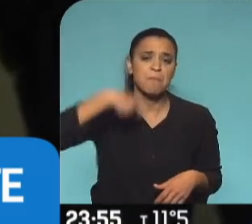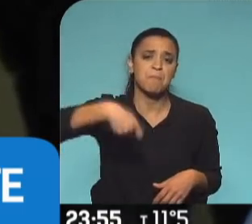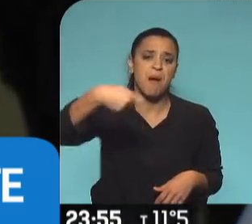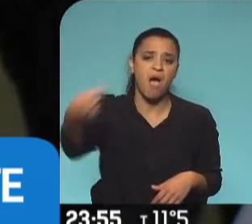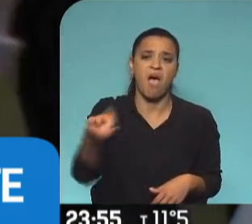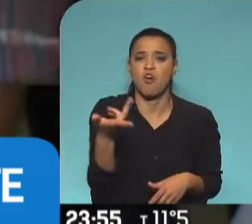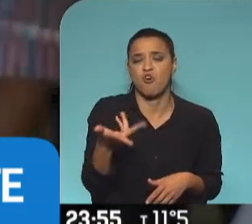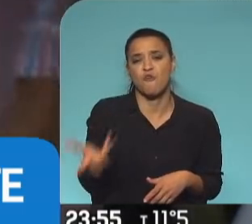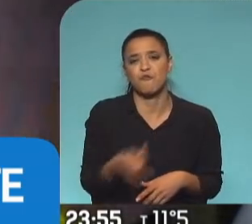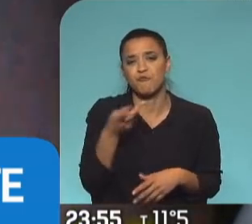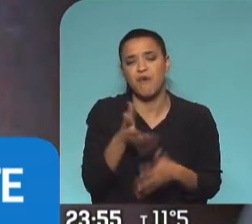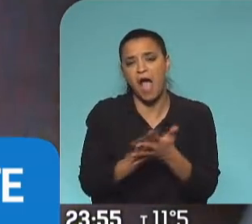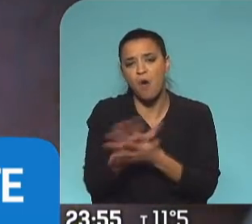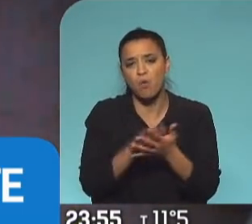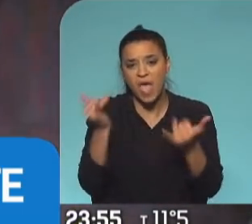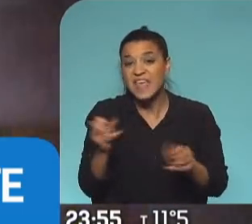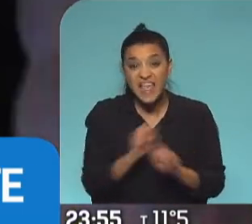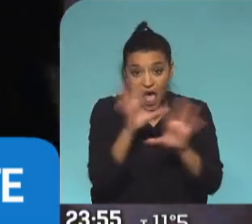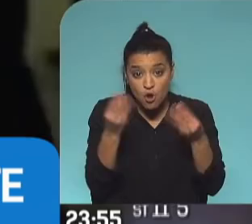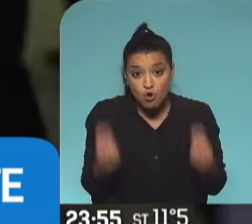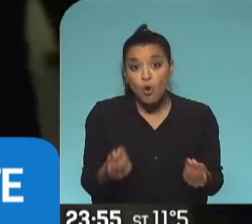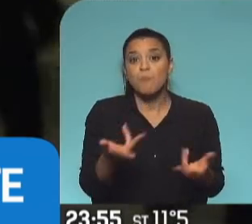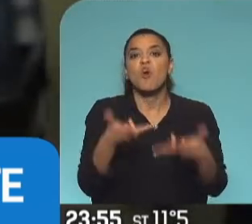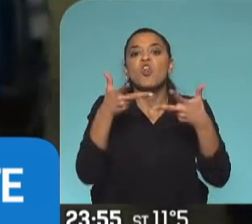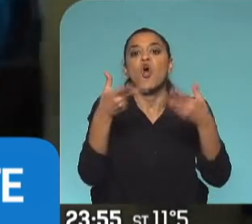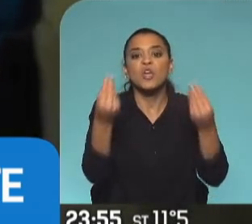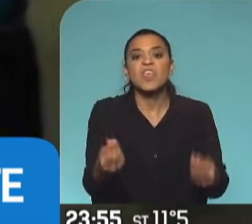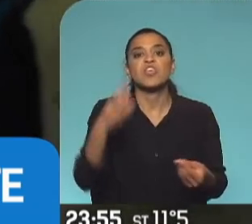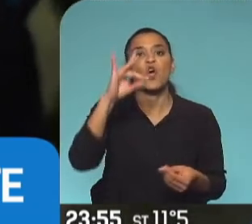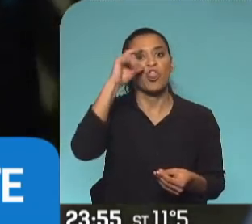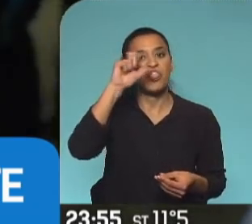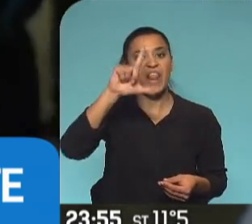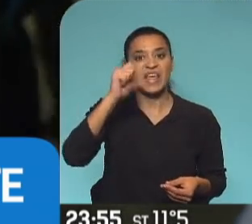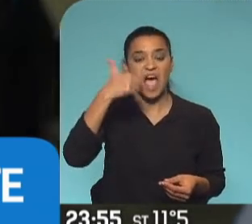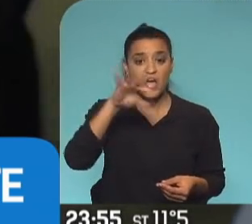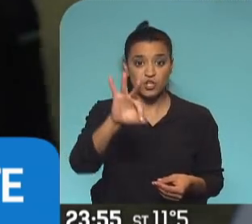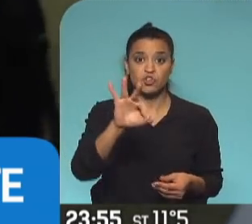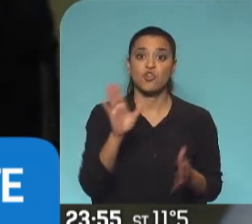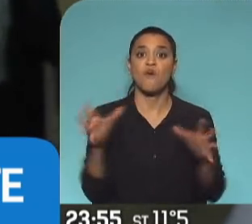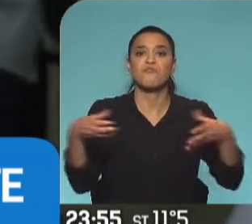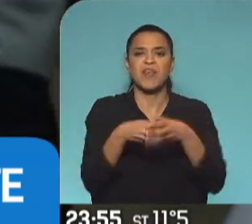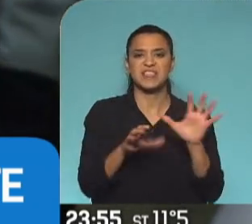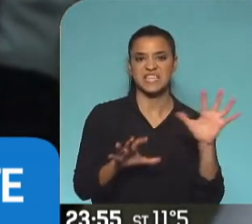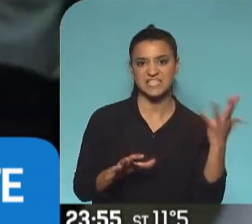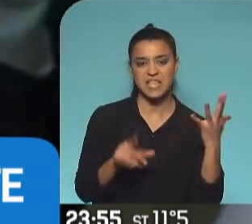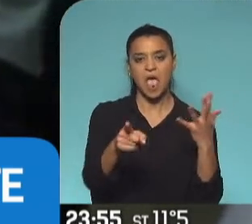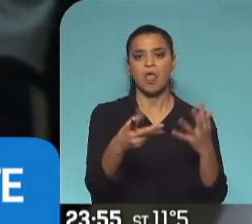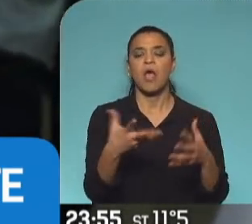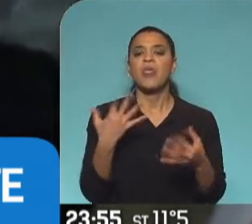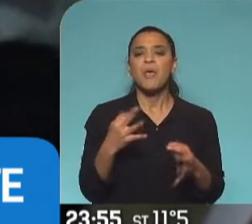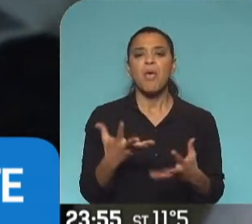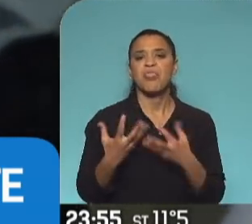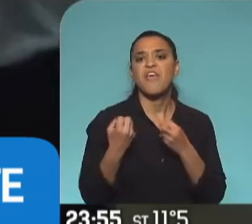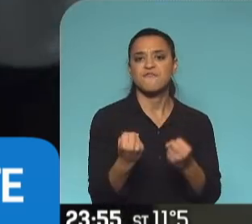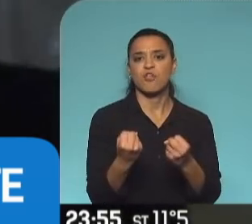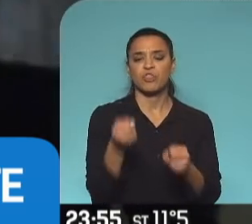usuraria y fraudulenta, y quedó muy claro a través de las palabras y la intervención de Nicolás del Caño que el Frente de Izquierda es el único que plantea que hay que defender a